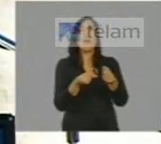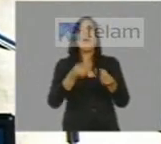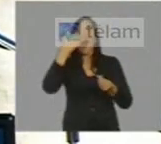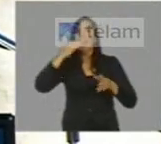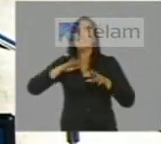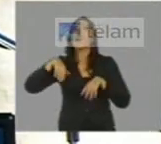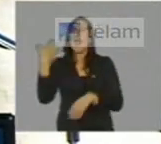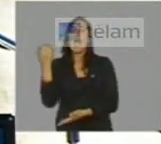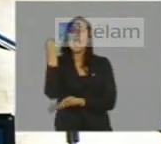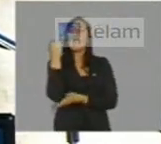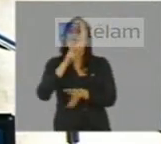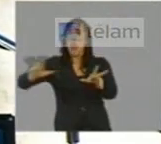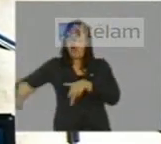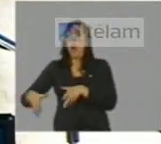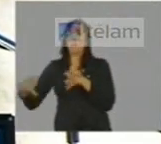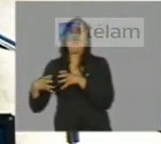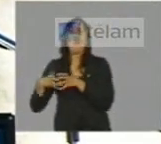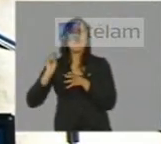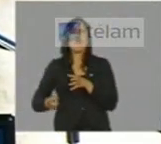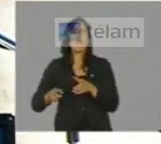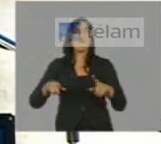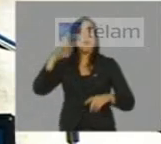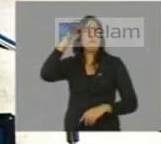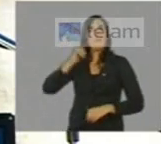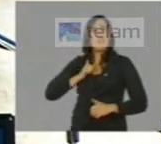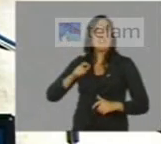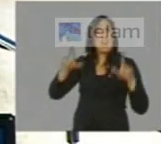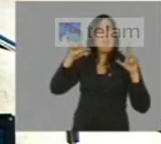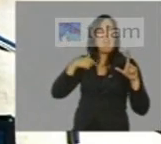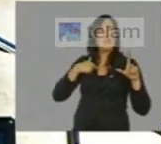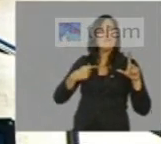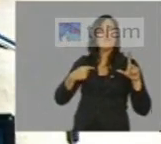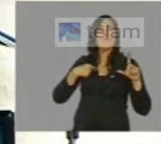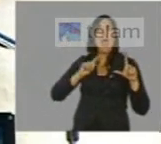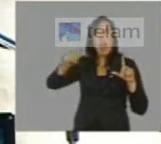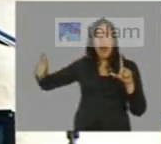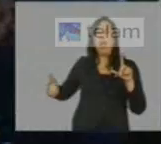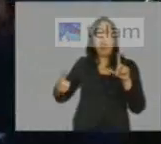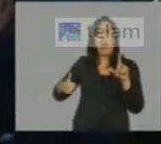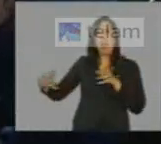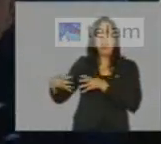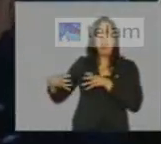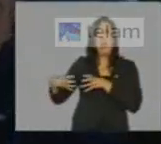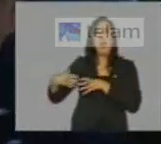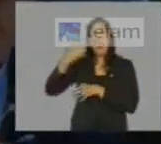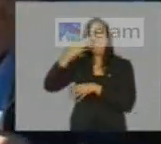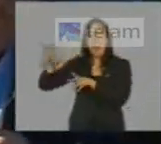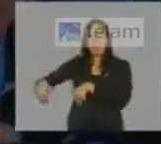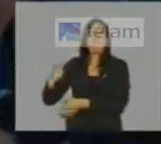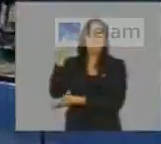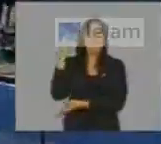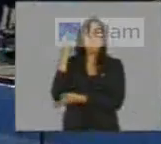todo lo económico, no los uniformados. Esto también hay que decirlo con todas las letras.